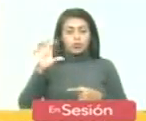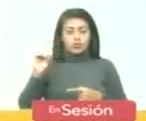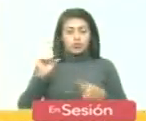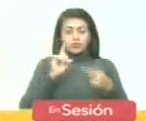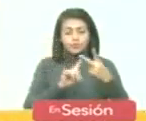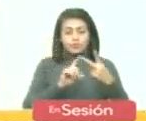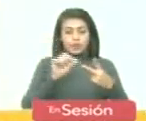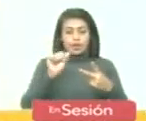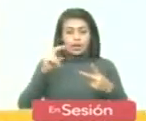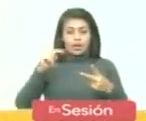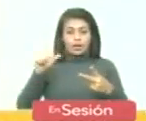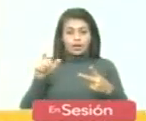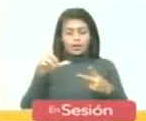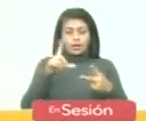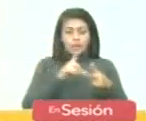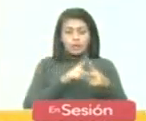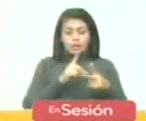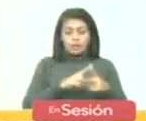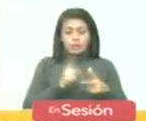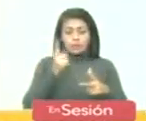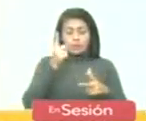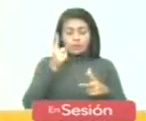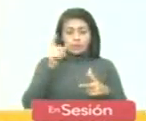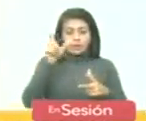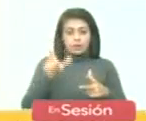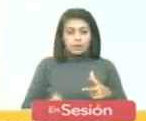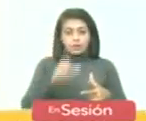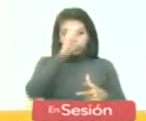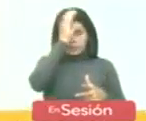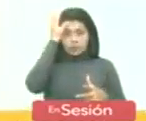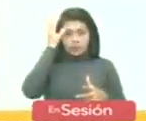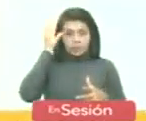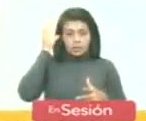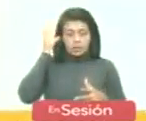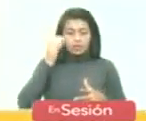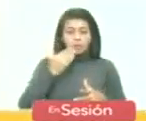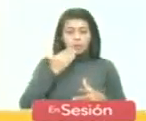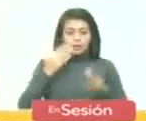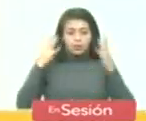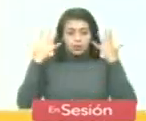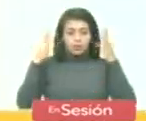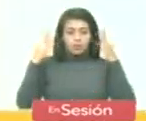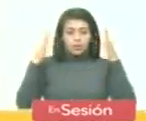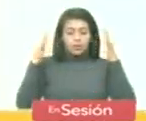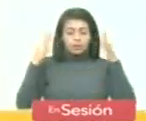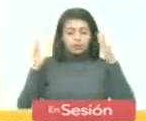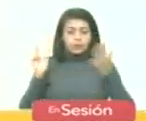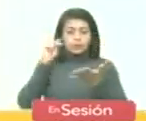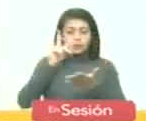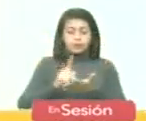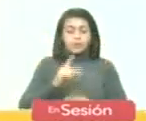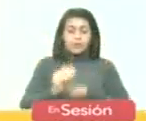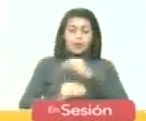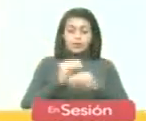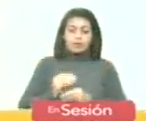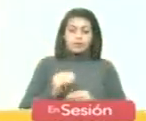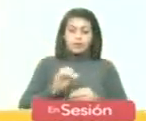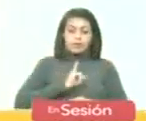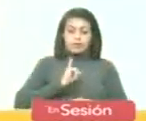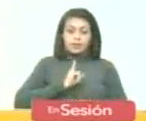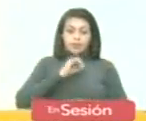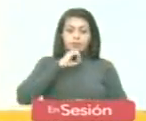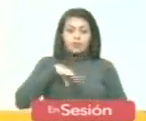diputado Ángel Rodríguez y nuestra primera combatiente, diputada Cilia Flores, para quienes pedimos un aplauso porque son parte de la confección de la identidad